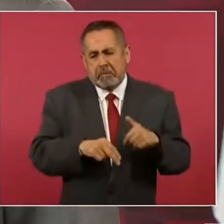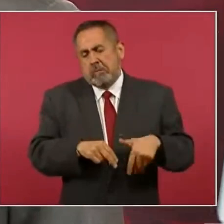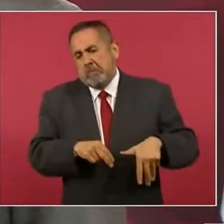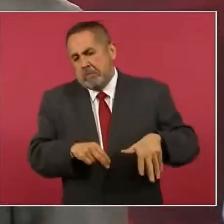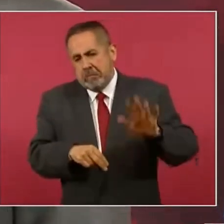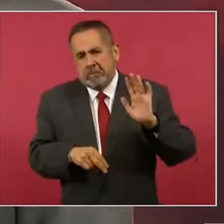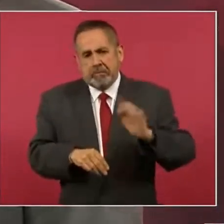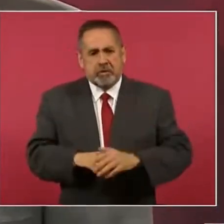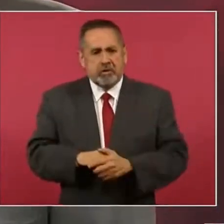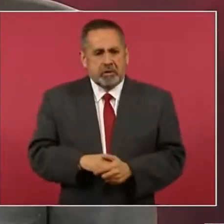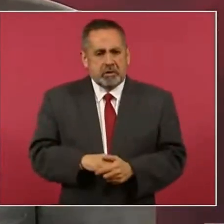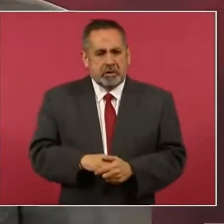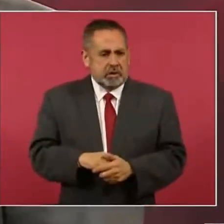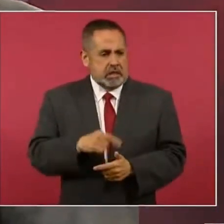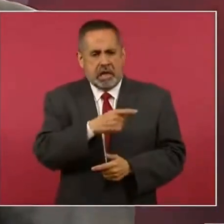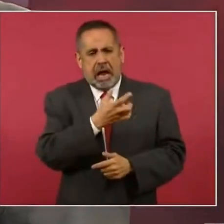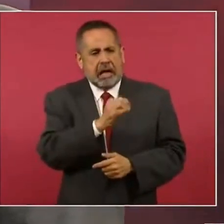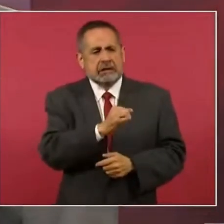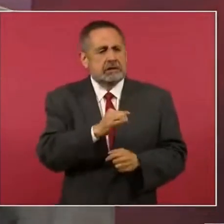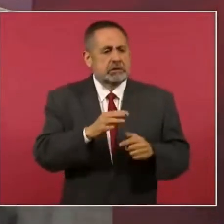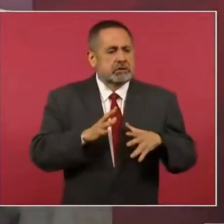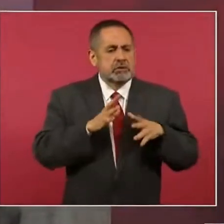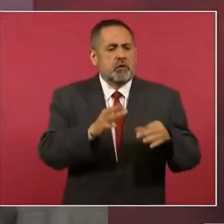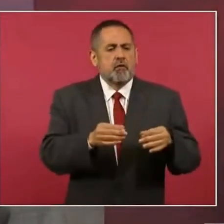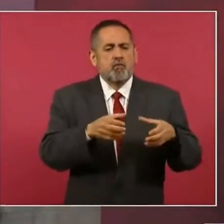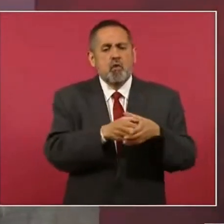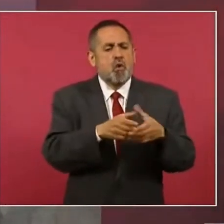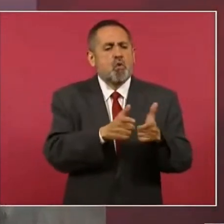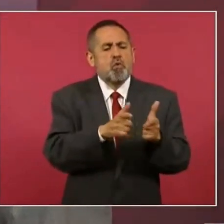esos surgieron así,